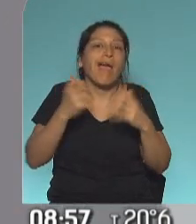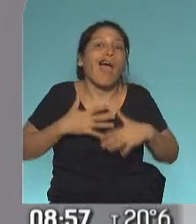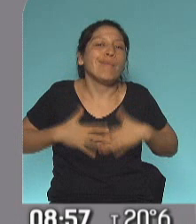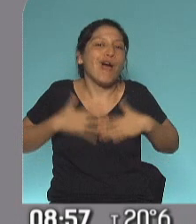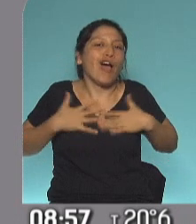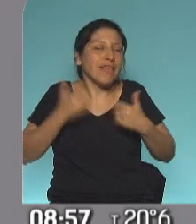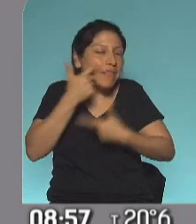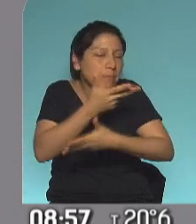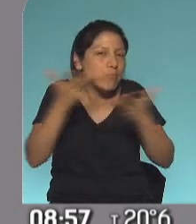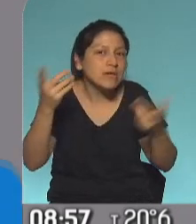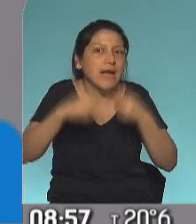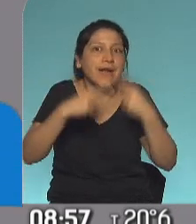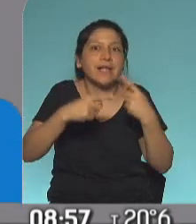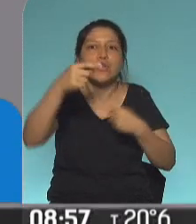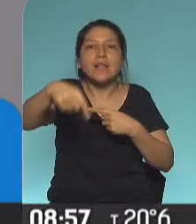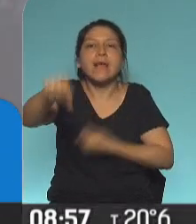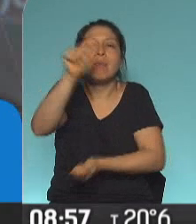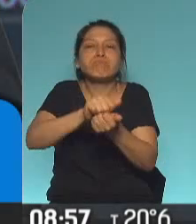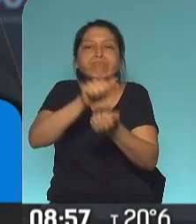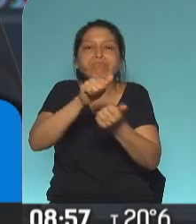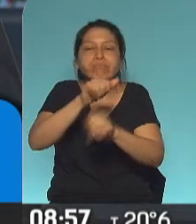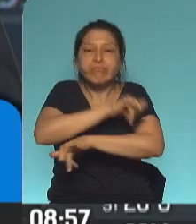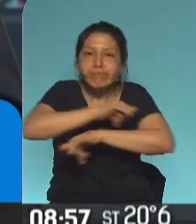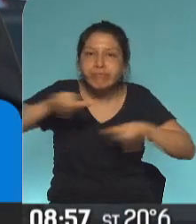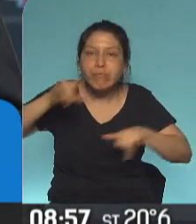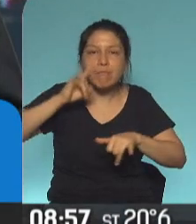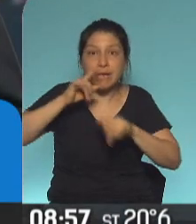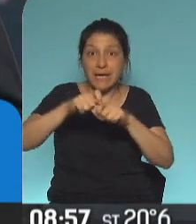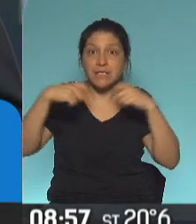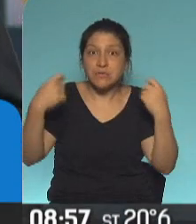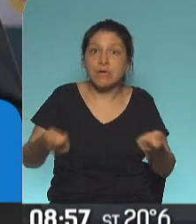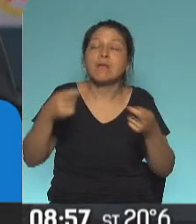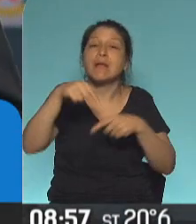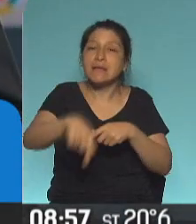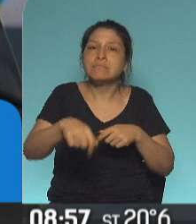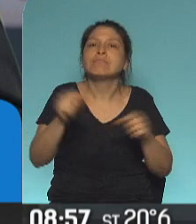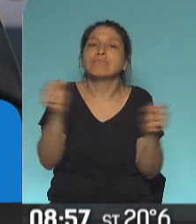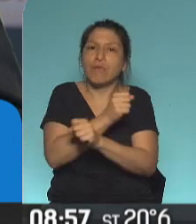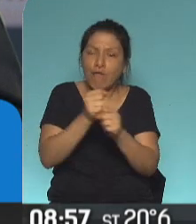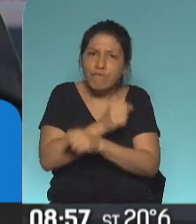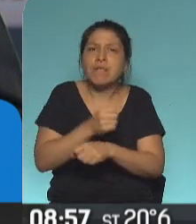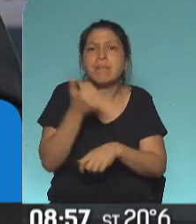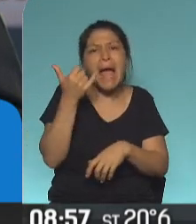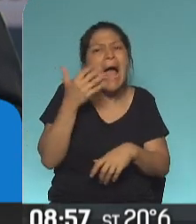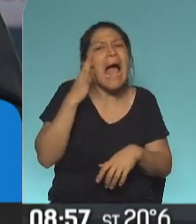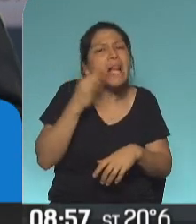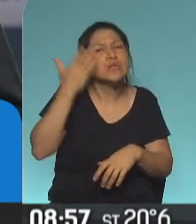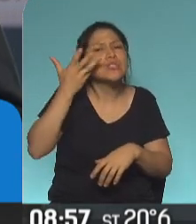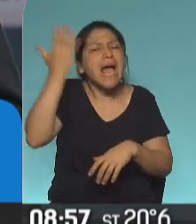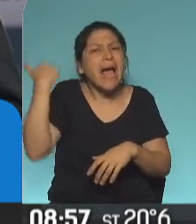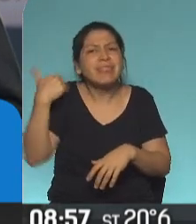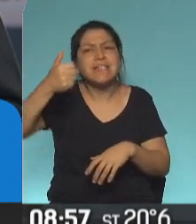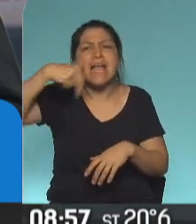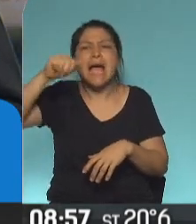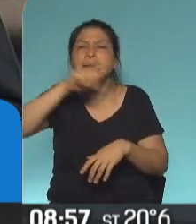por esta publicación que en principio lo que viene es a ratificar algo que ella la mata había certificado es